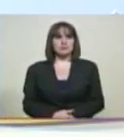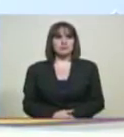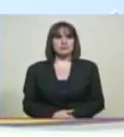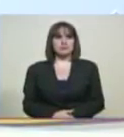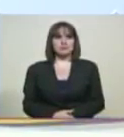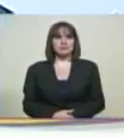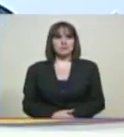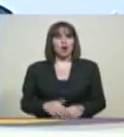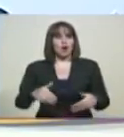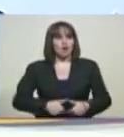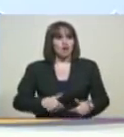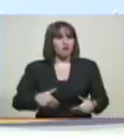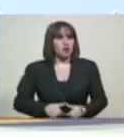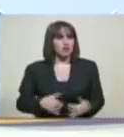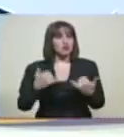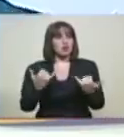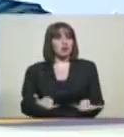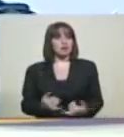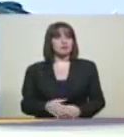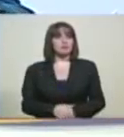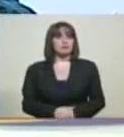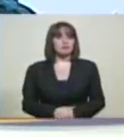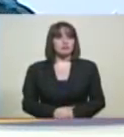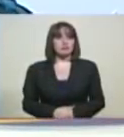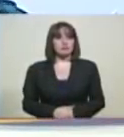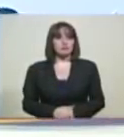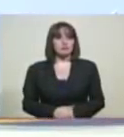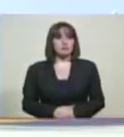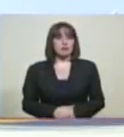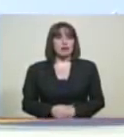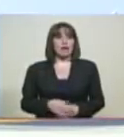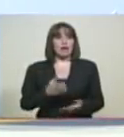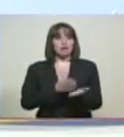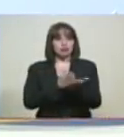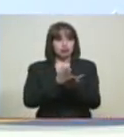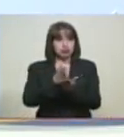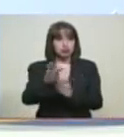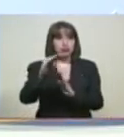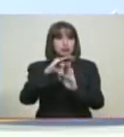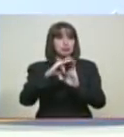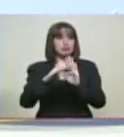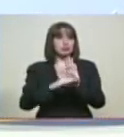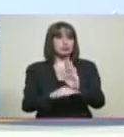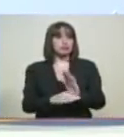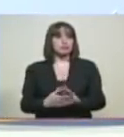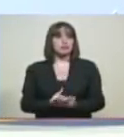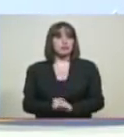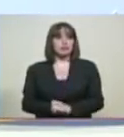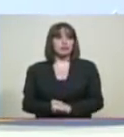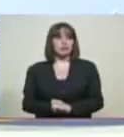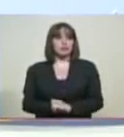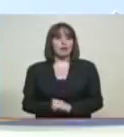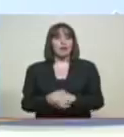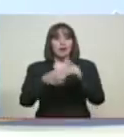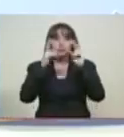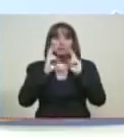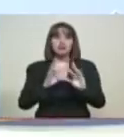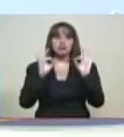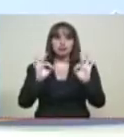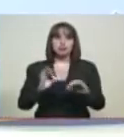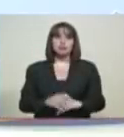es un gran esfuerzo compañero hay que alinear las agendas para sanar